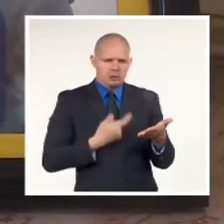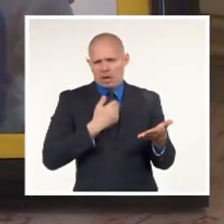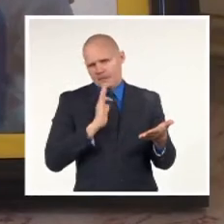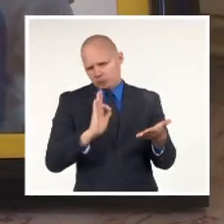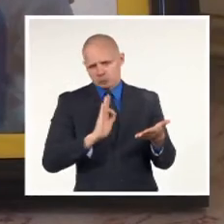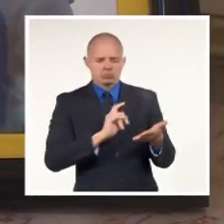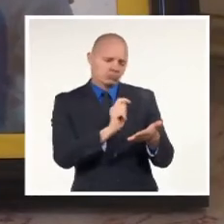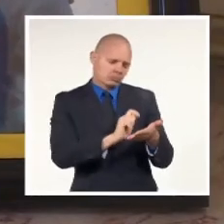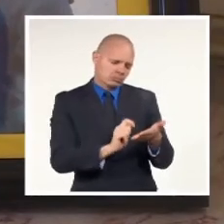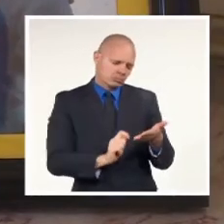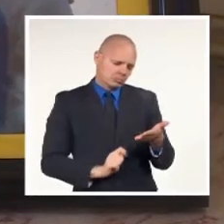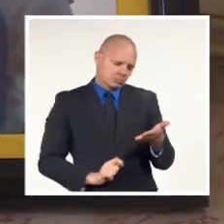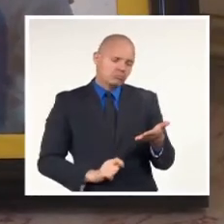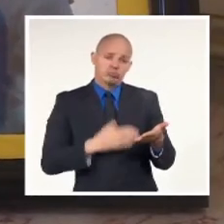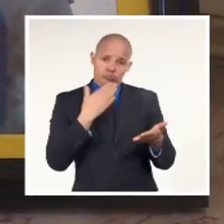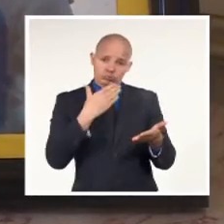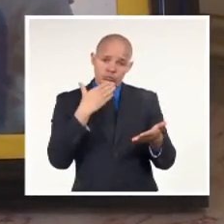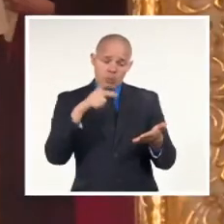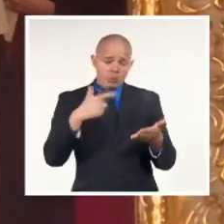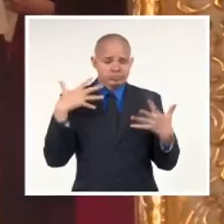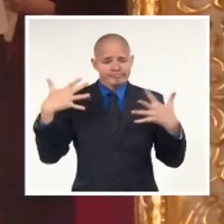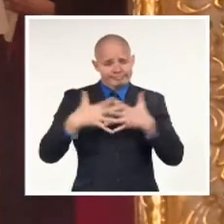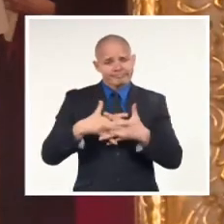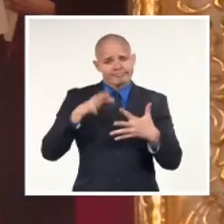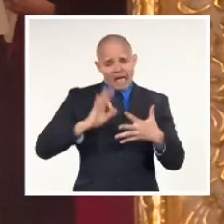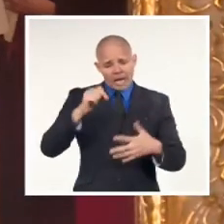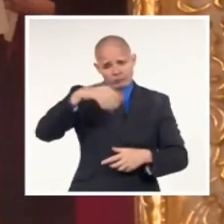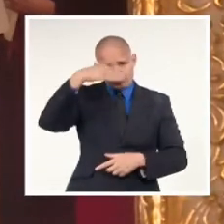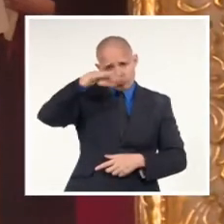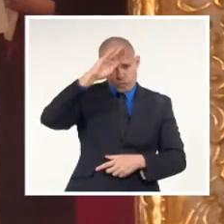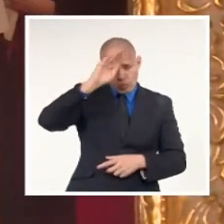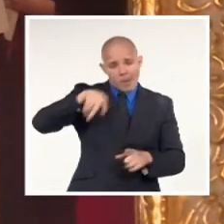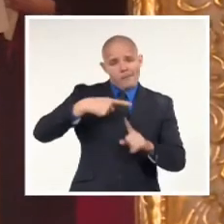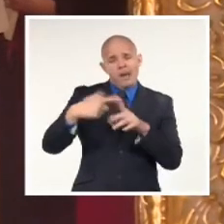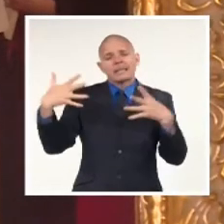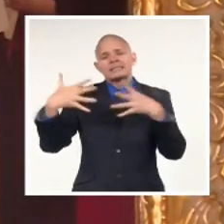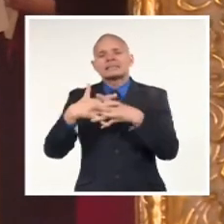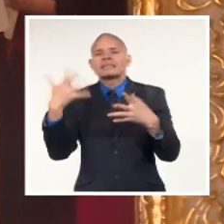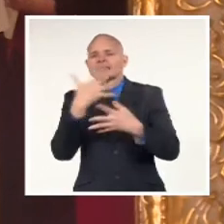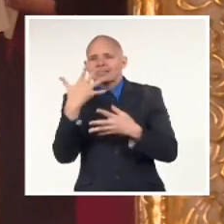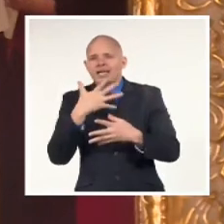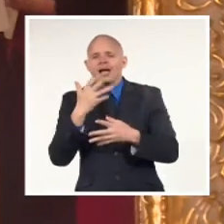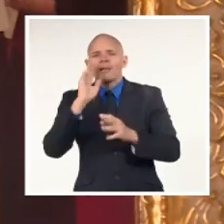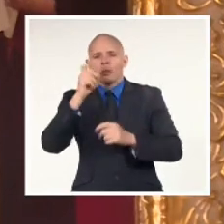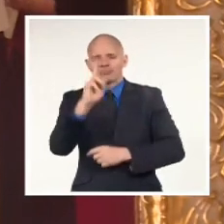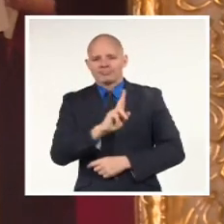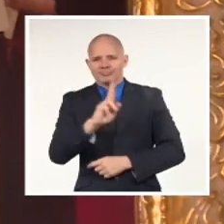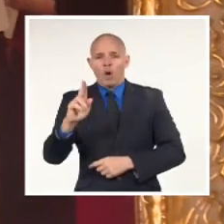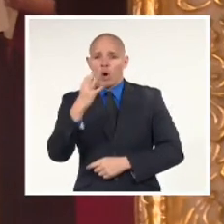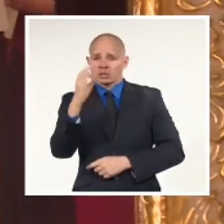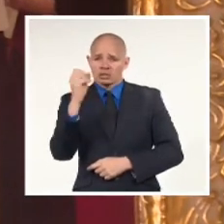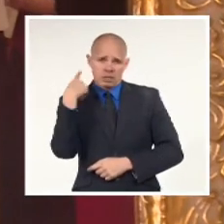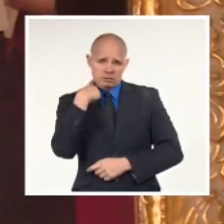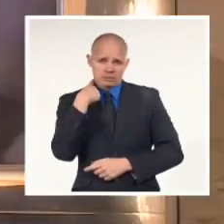es una muestra del respeto hacia las relaciones que se mantienen entre La Habana y la Santa Sede desde hace más de 80 años.